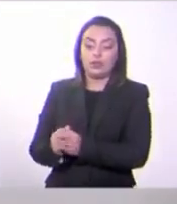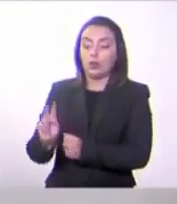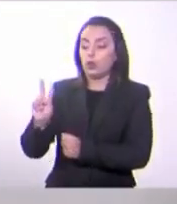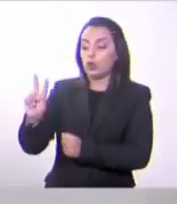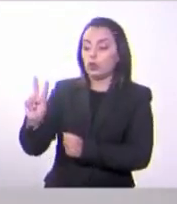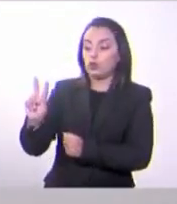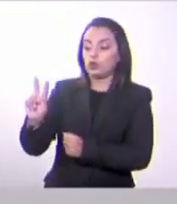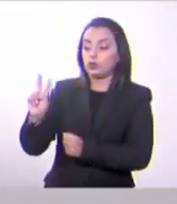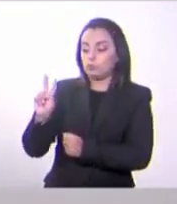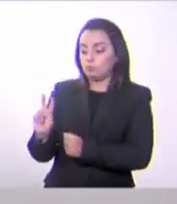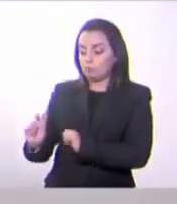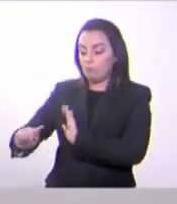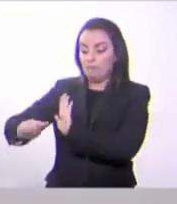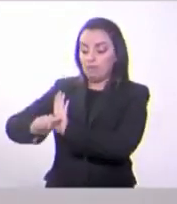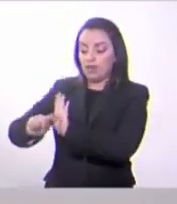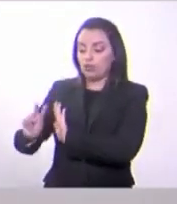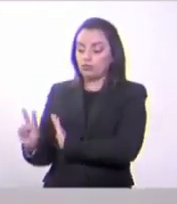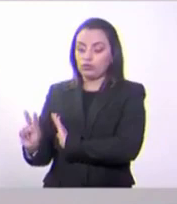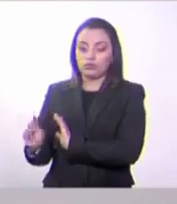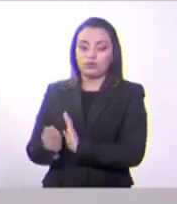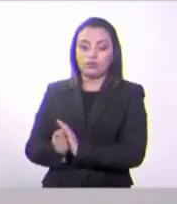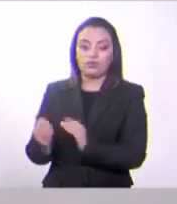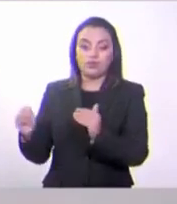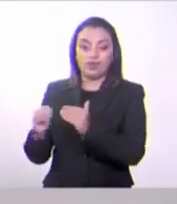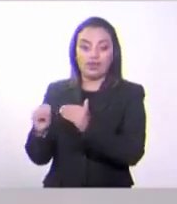dos números tienen la misma imagen.